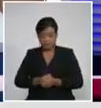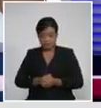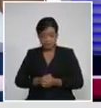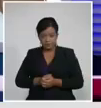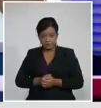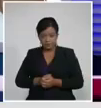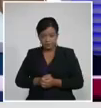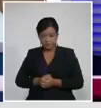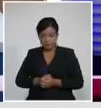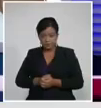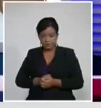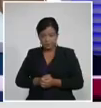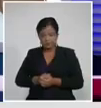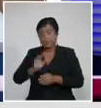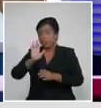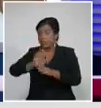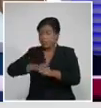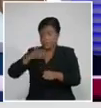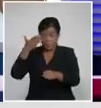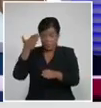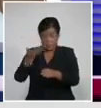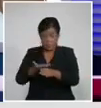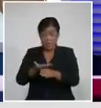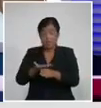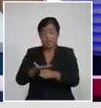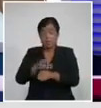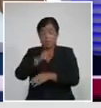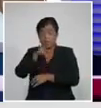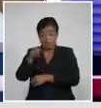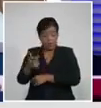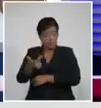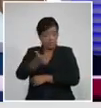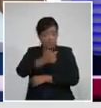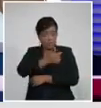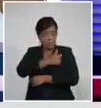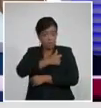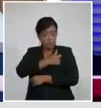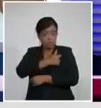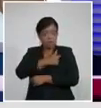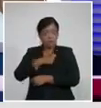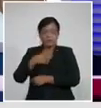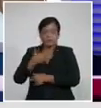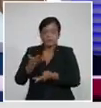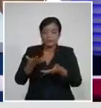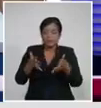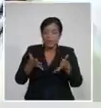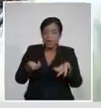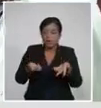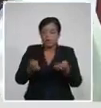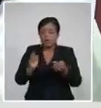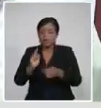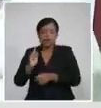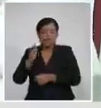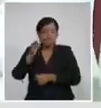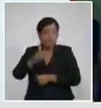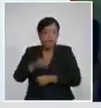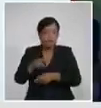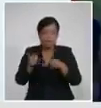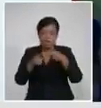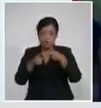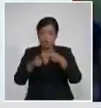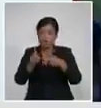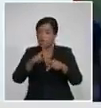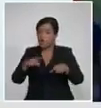intervención? La intervención, el que fue vacunatorio y en ese momento se puso y no volvió a ir a la otra y no cumple. O